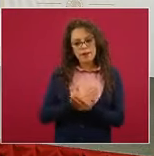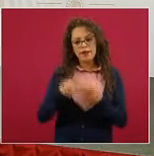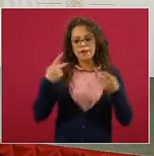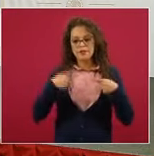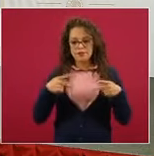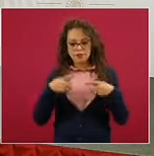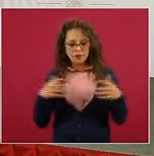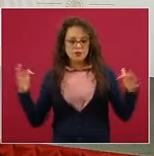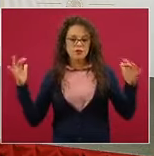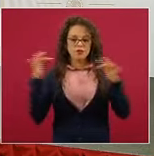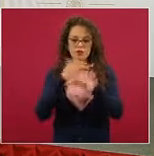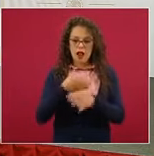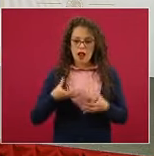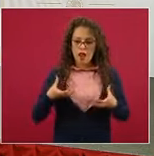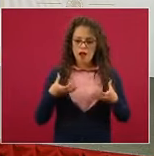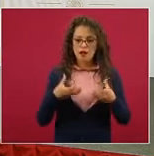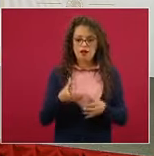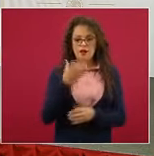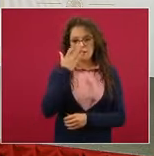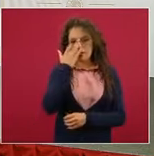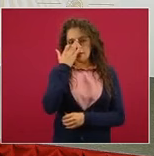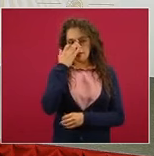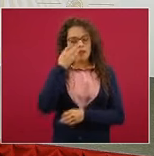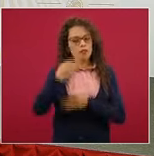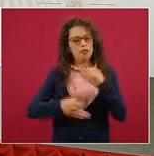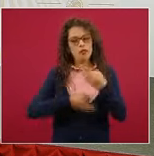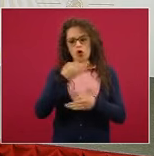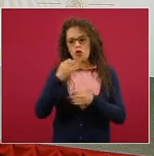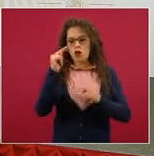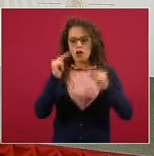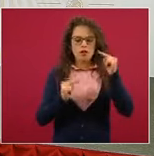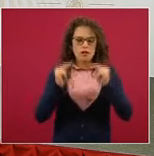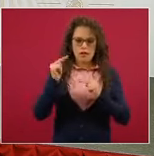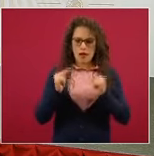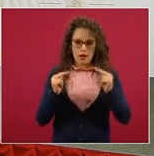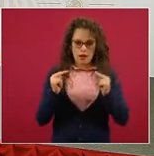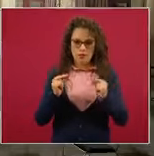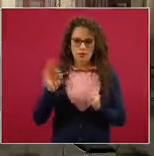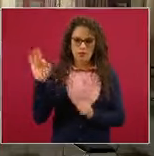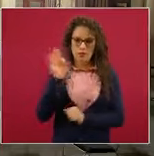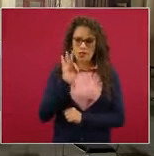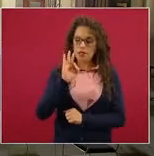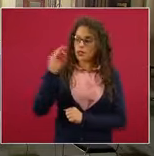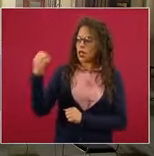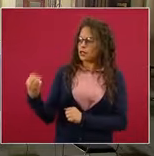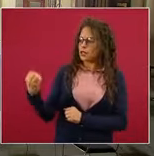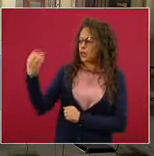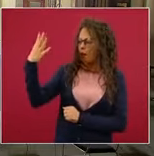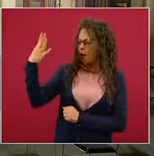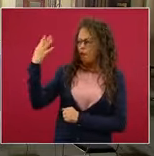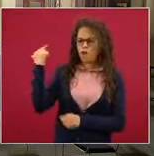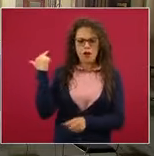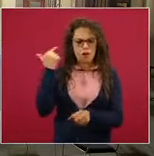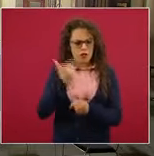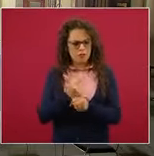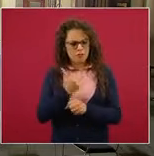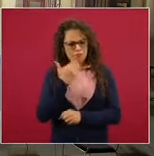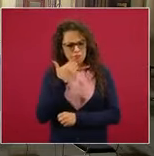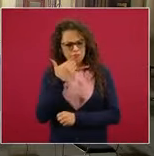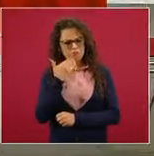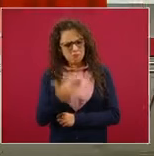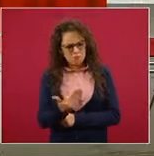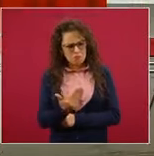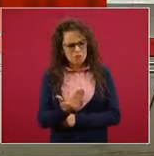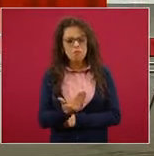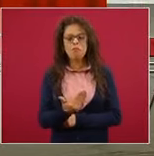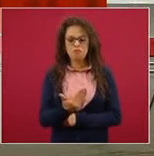de movilidad prácticamente en todos los niveles. Y si el semáforo entonces detecta de manera oportuna el signo de que el riesgo se